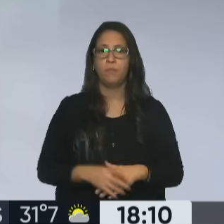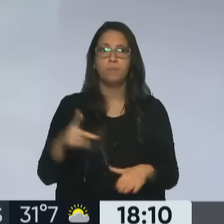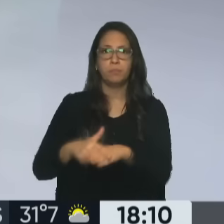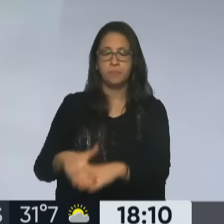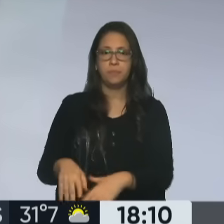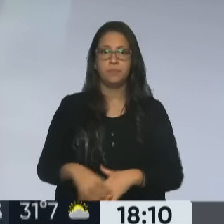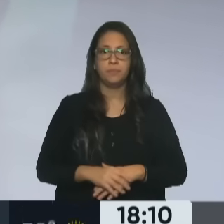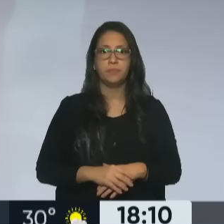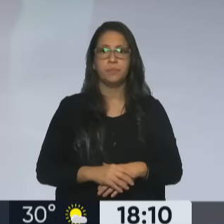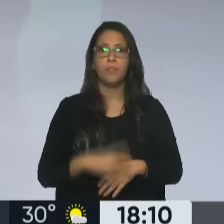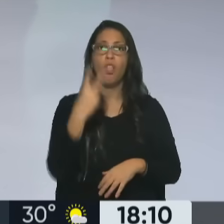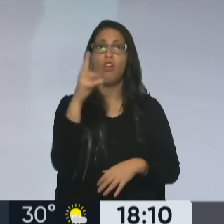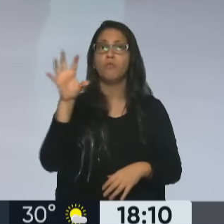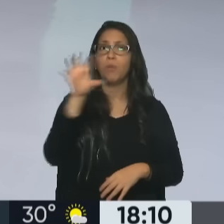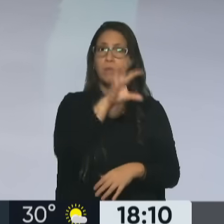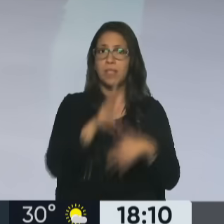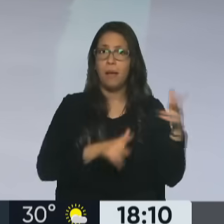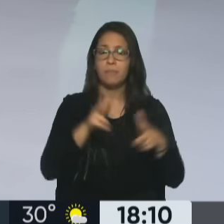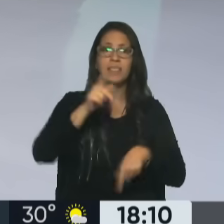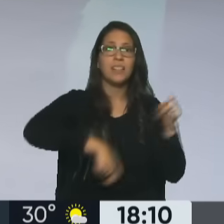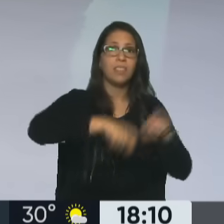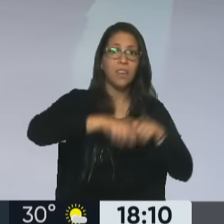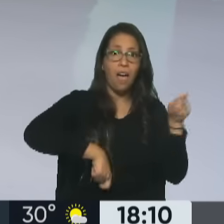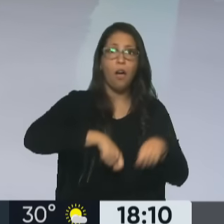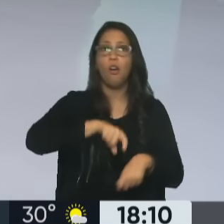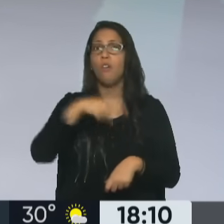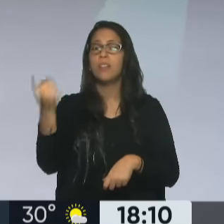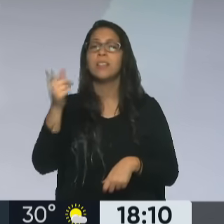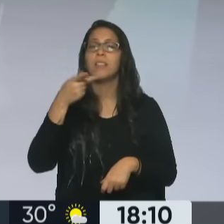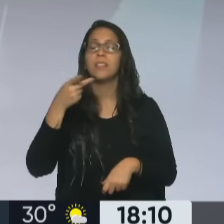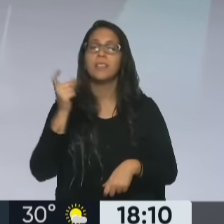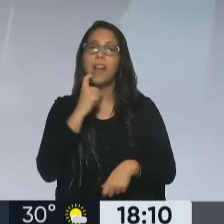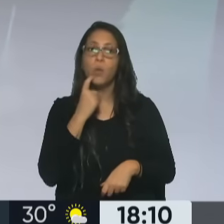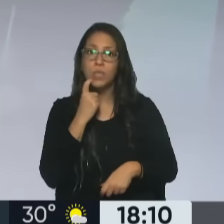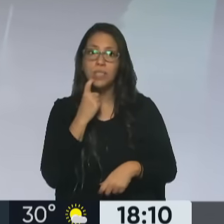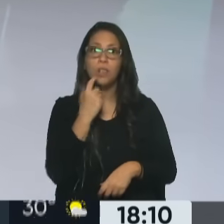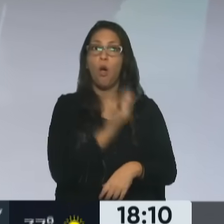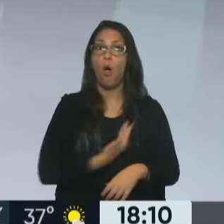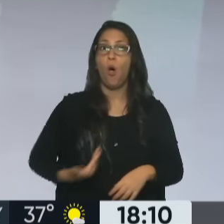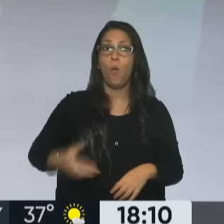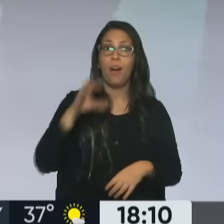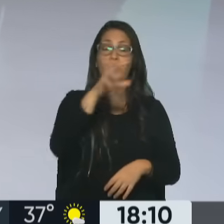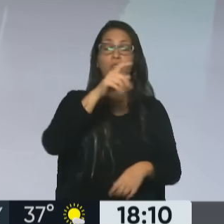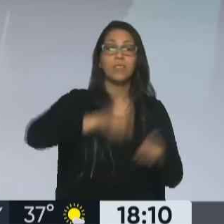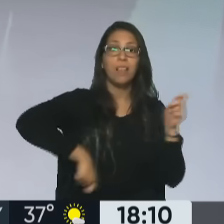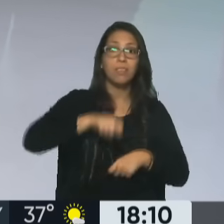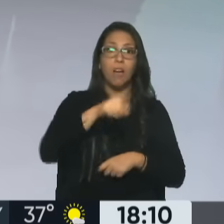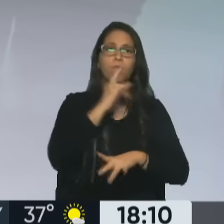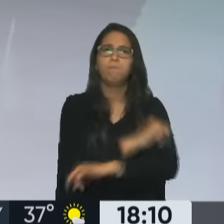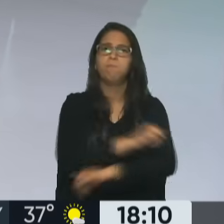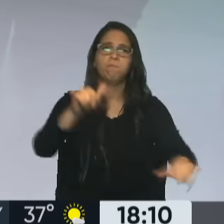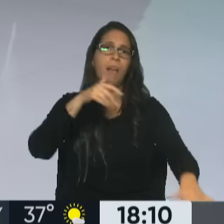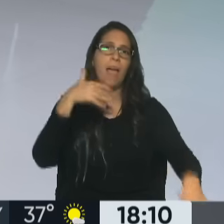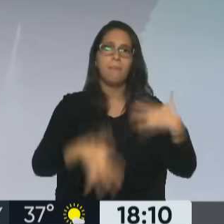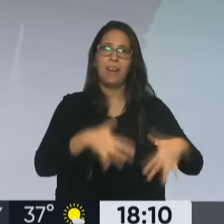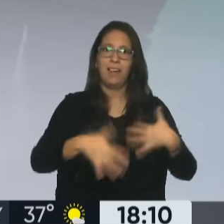vamos a hablar de dos provincias por un lado Santiago Del Estero por otro lado San Luis el gobernador de Santiago declaró el estado de emergencia y